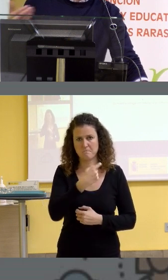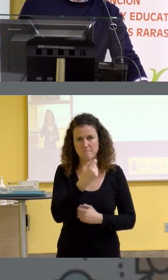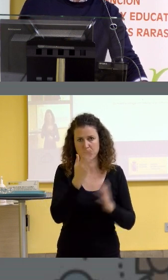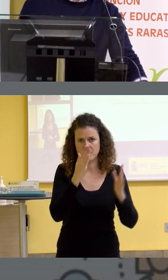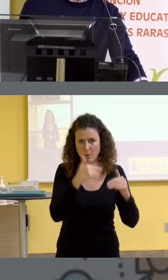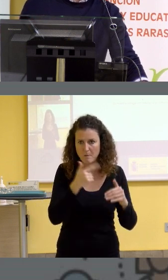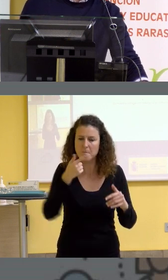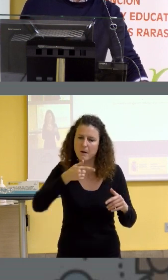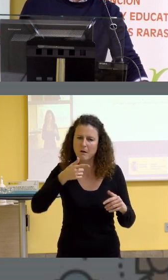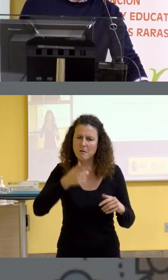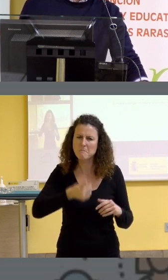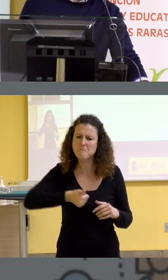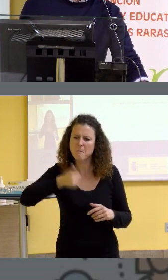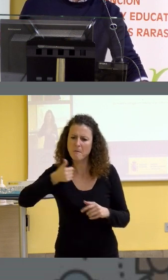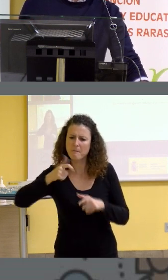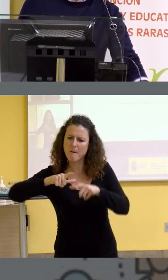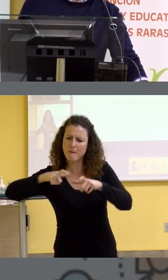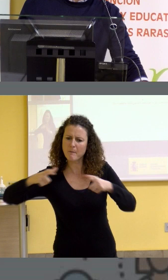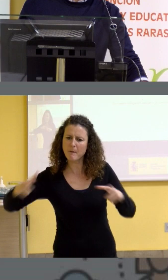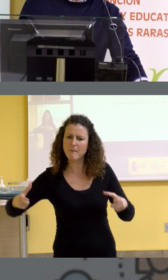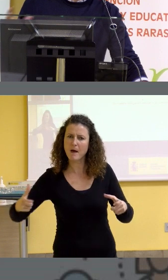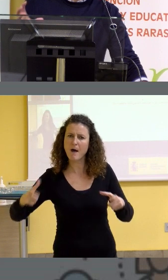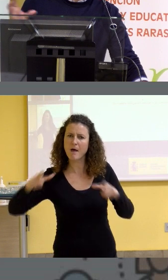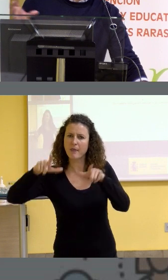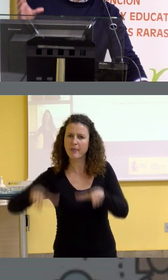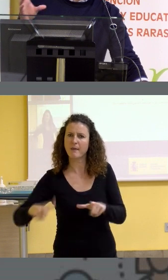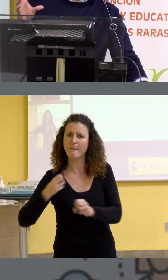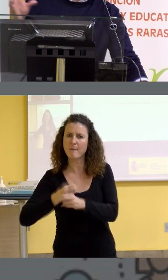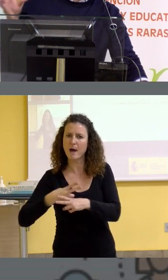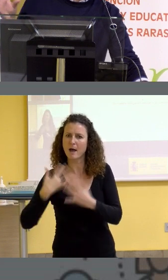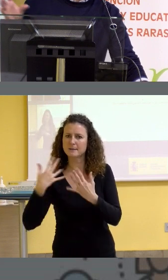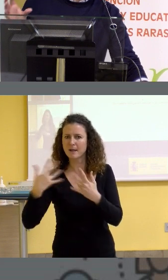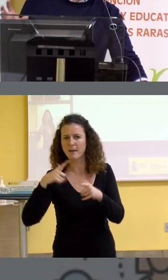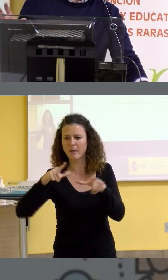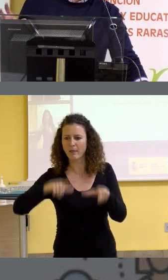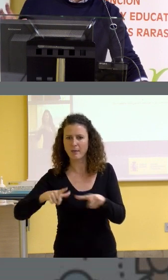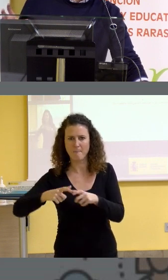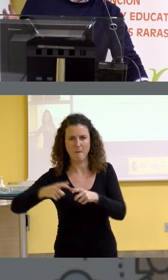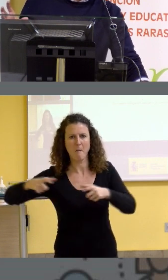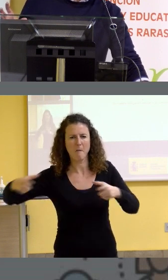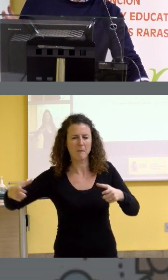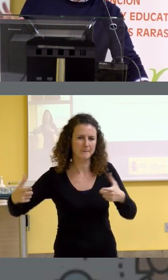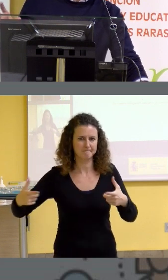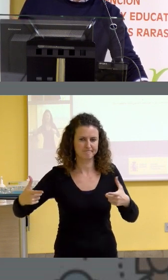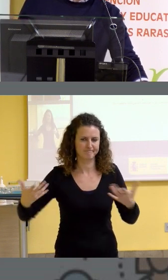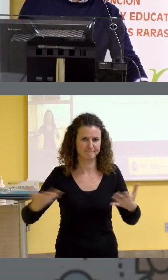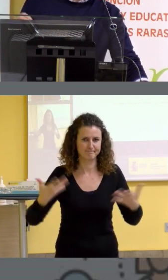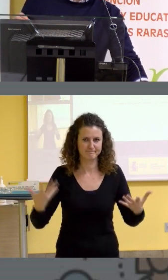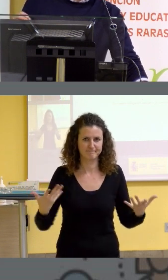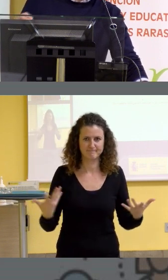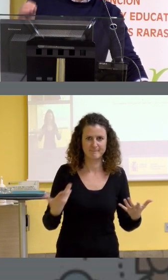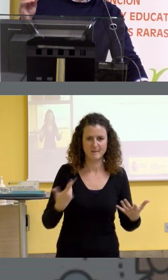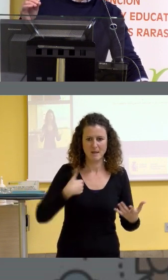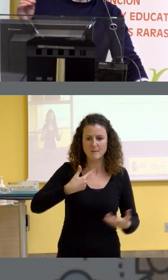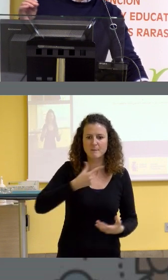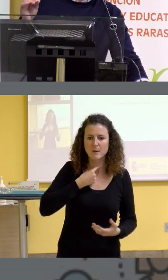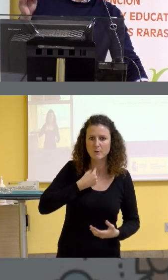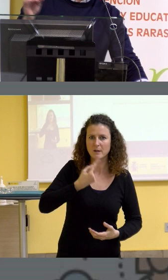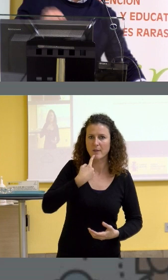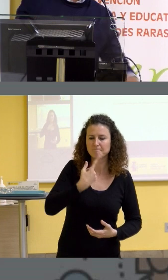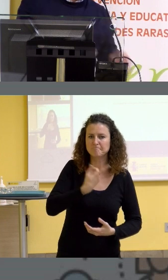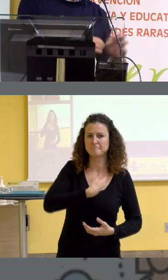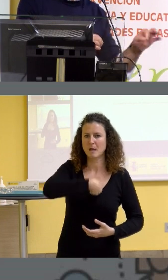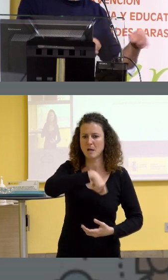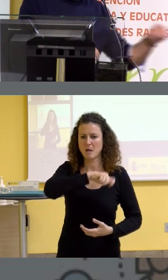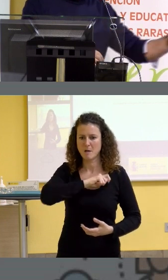más terrazas de bares. Esto también es importante a efectos de entender dónde vivimos. A mí me gusta decir un país donde los bolígrafos en los